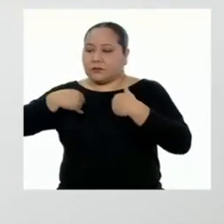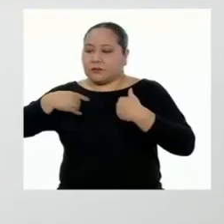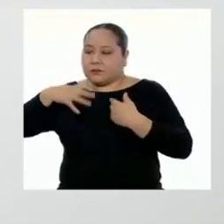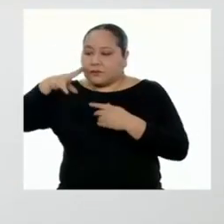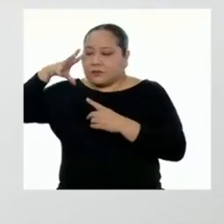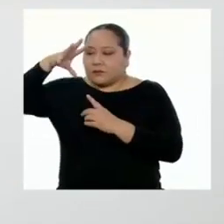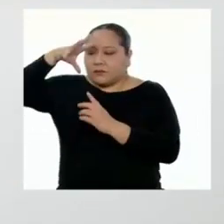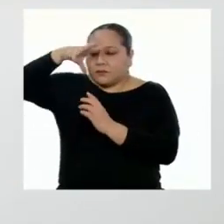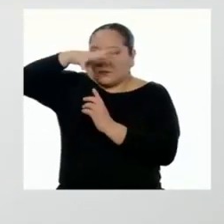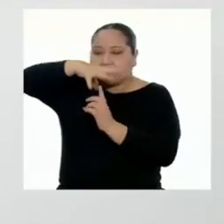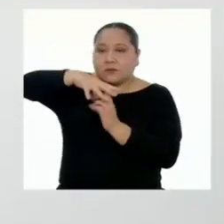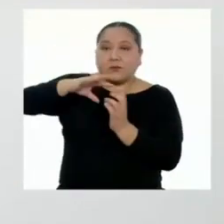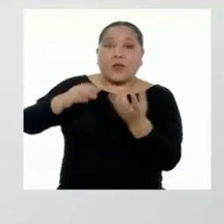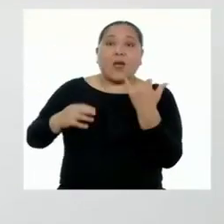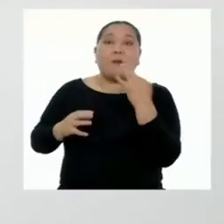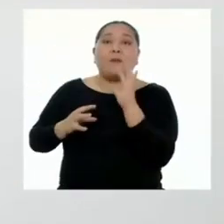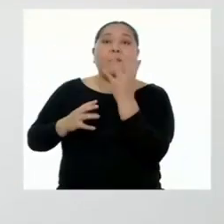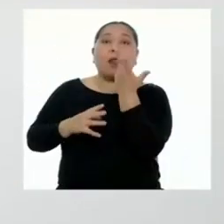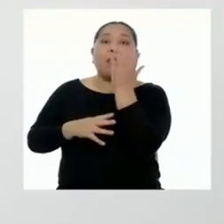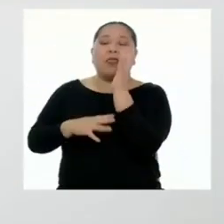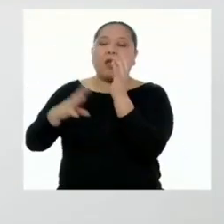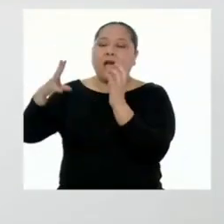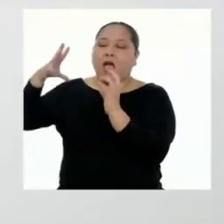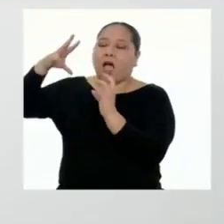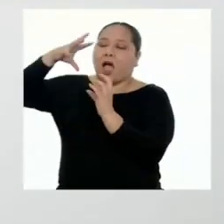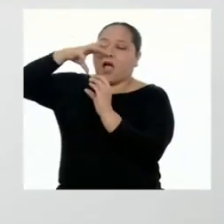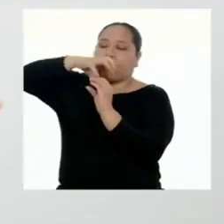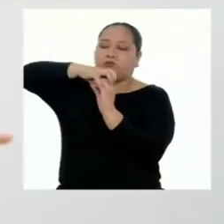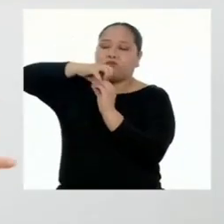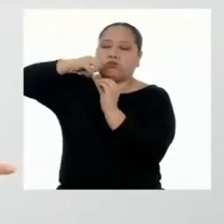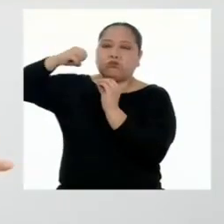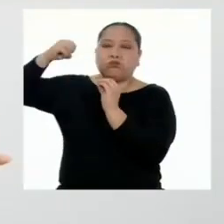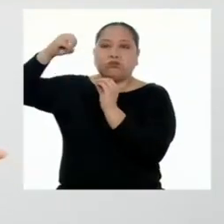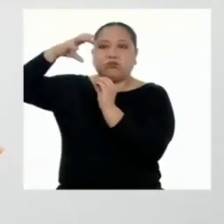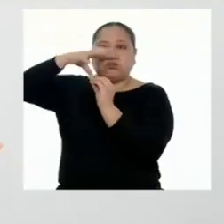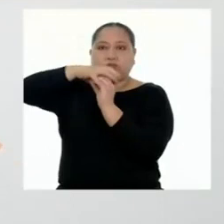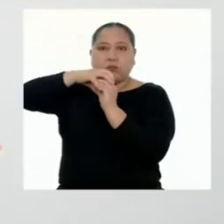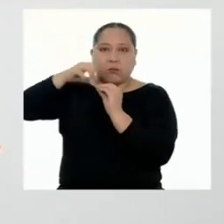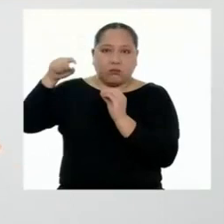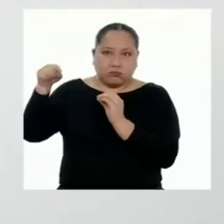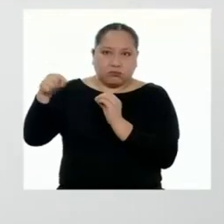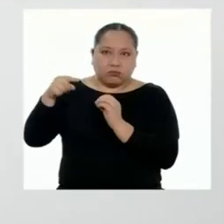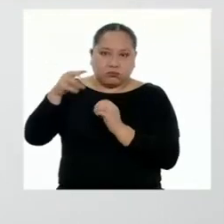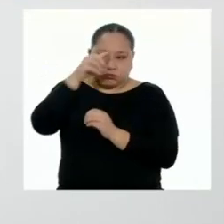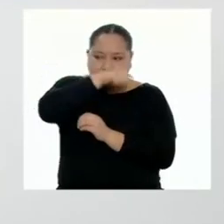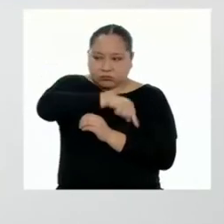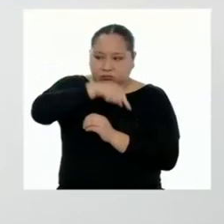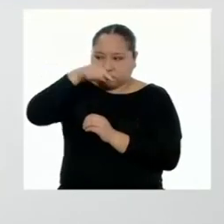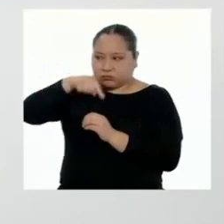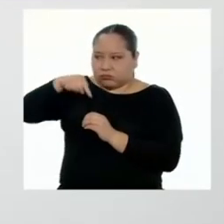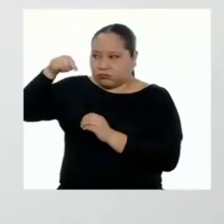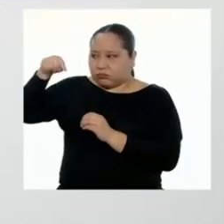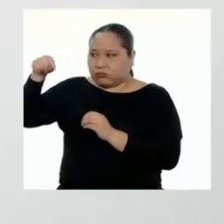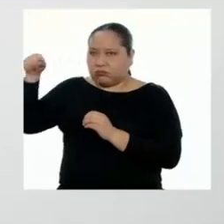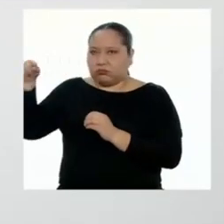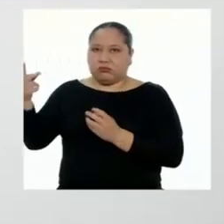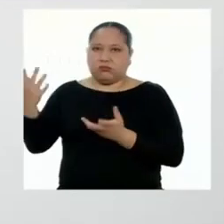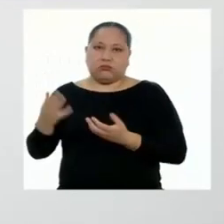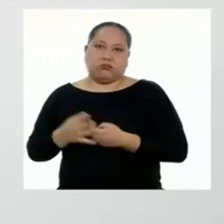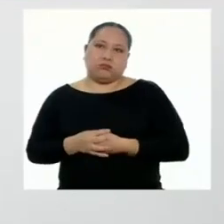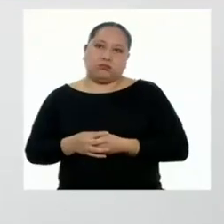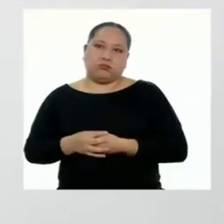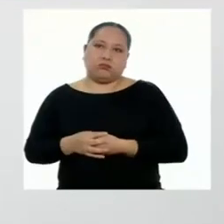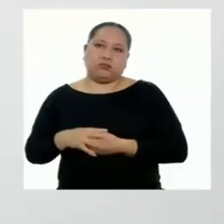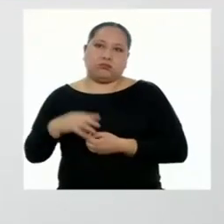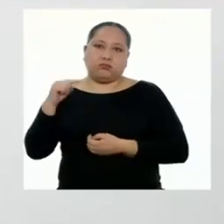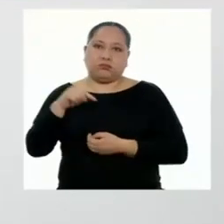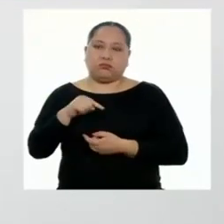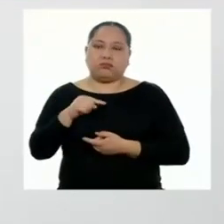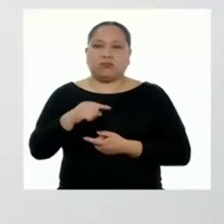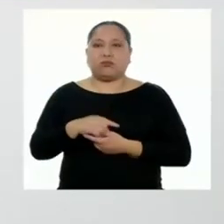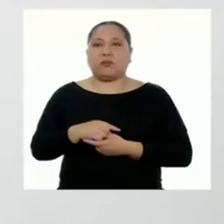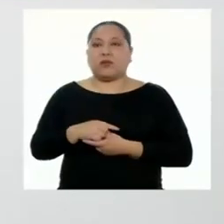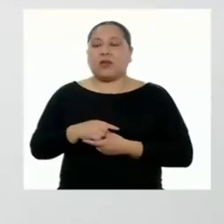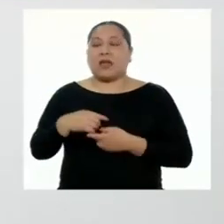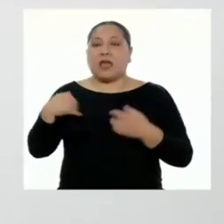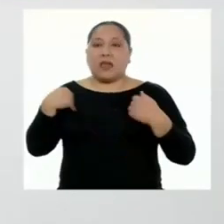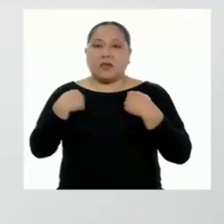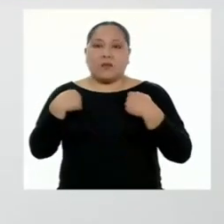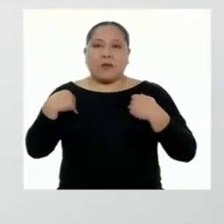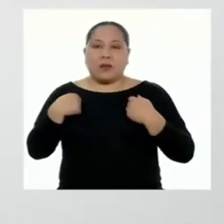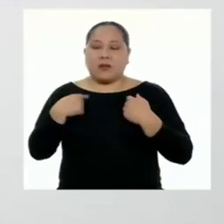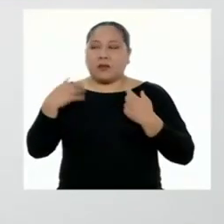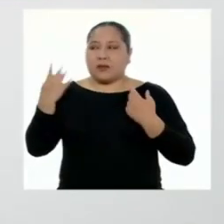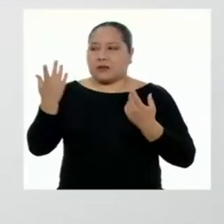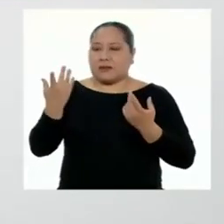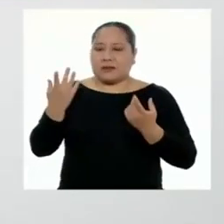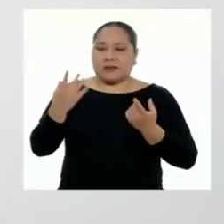de las plantas para su alimentación. Y con respecto al refugio, tendrán que adaptarse a estos cambios